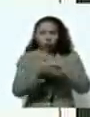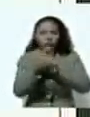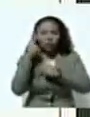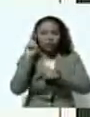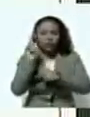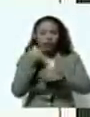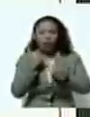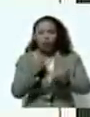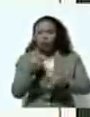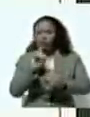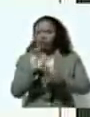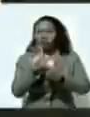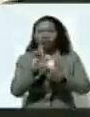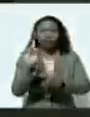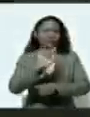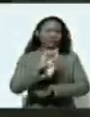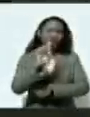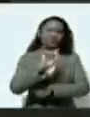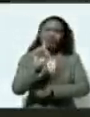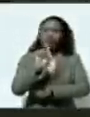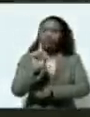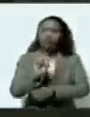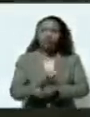señalan. No.